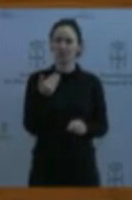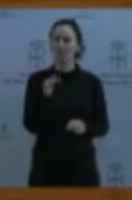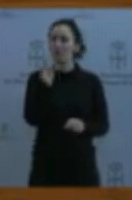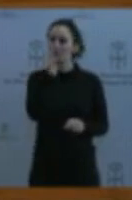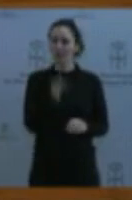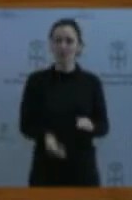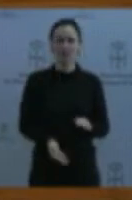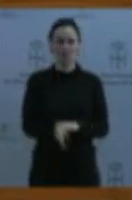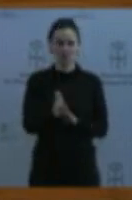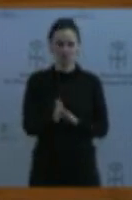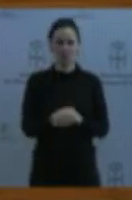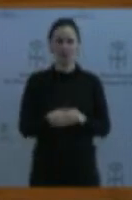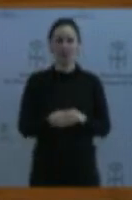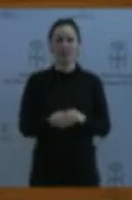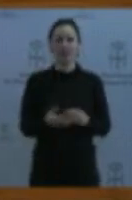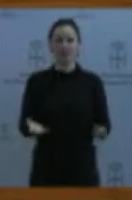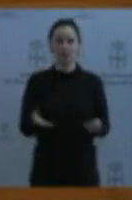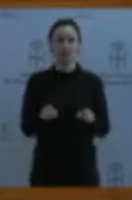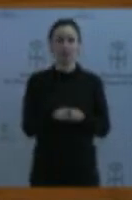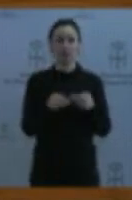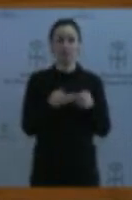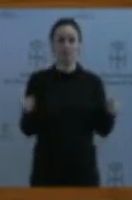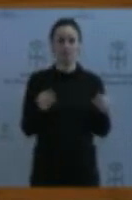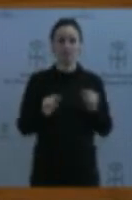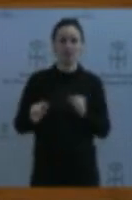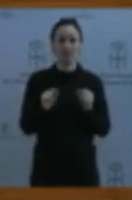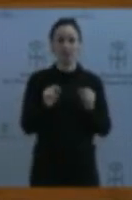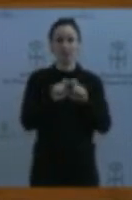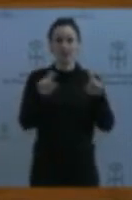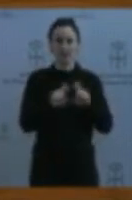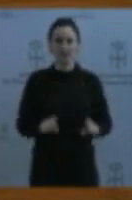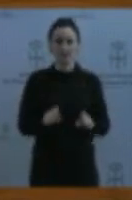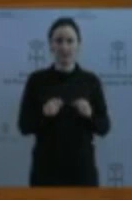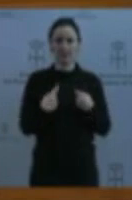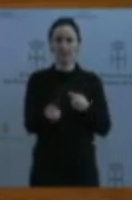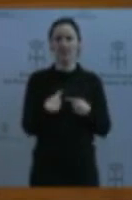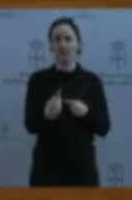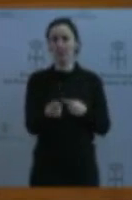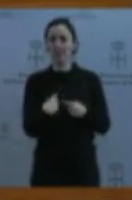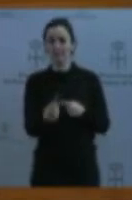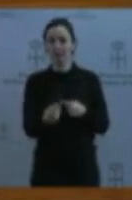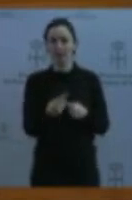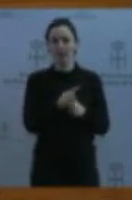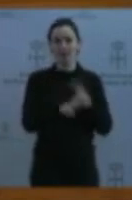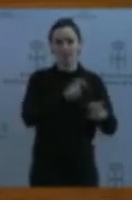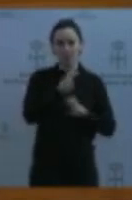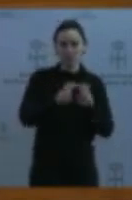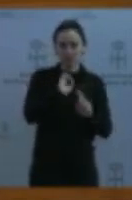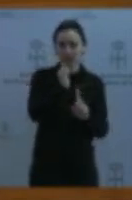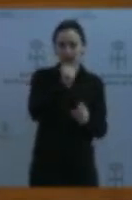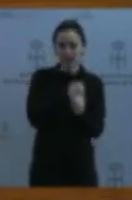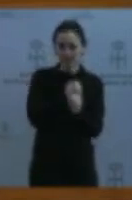empresas que se llamen pa' aquí pa' allá, cuando la gente iba pa' aquí pa' allá buscando empleo, esto da cuenta del grado de impunidad, pero otras